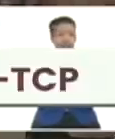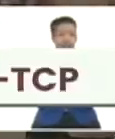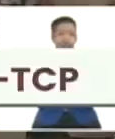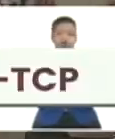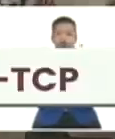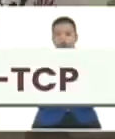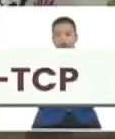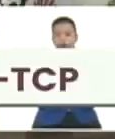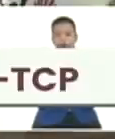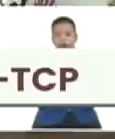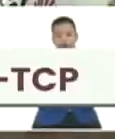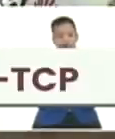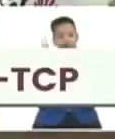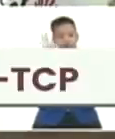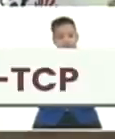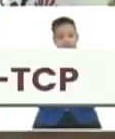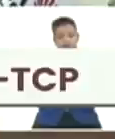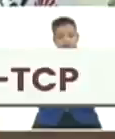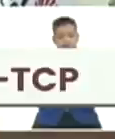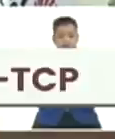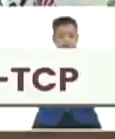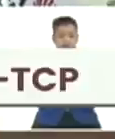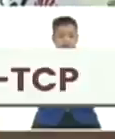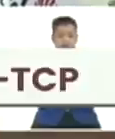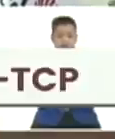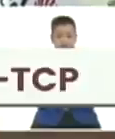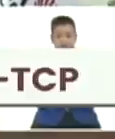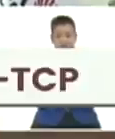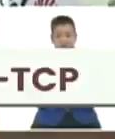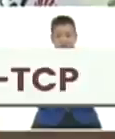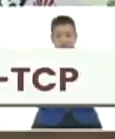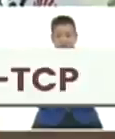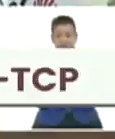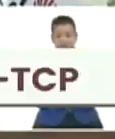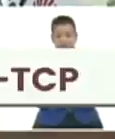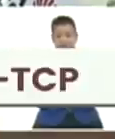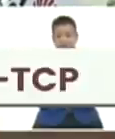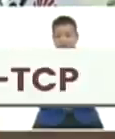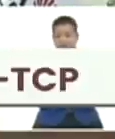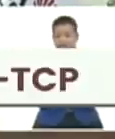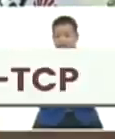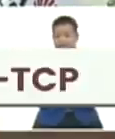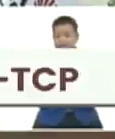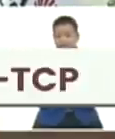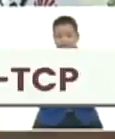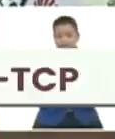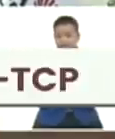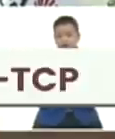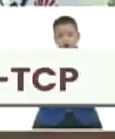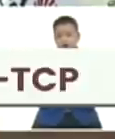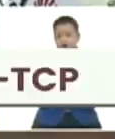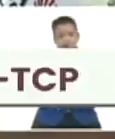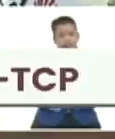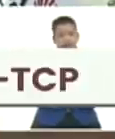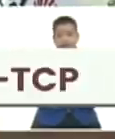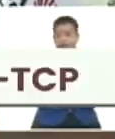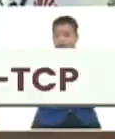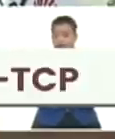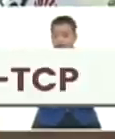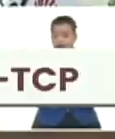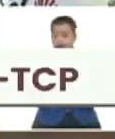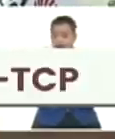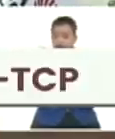de Los Ángeles. Décimo, rechazan la imposición de medidas coercitivas